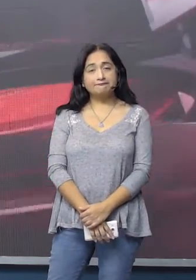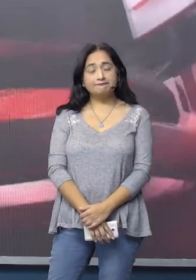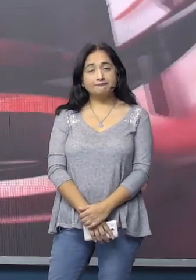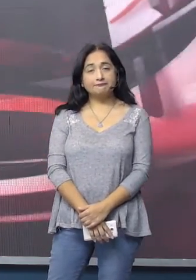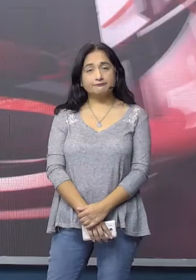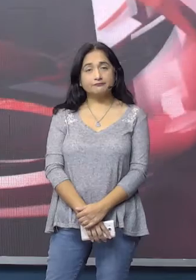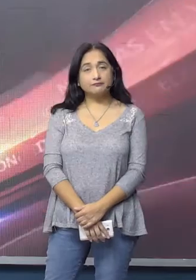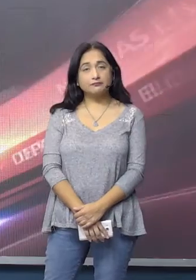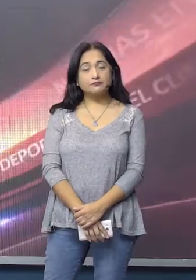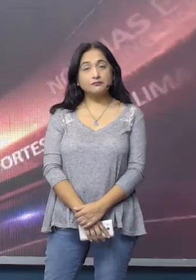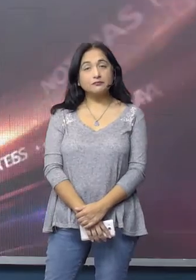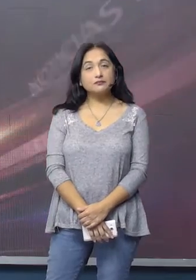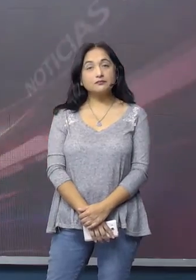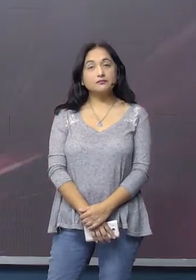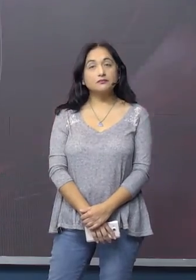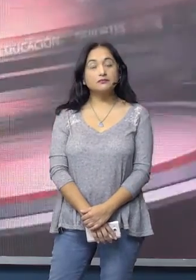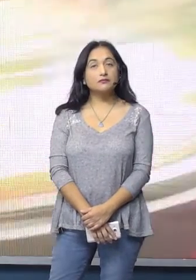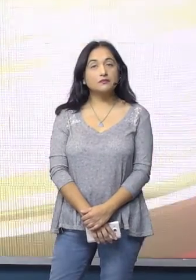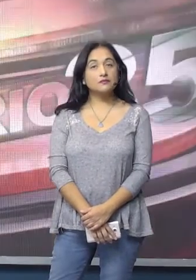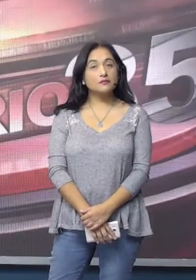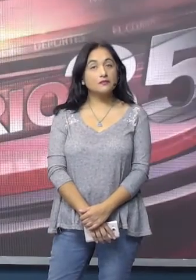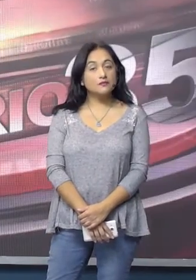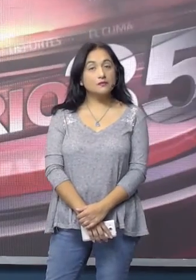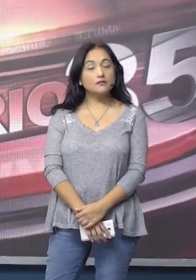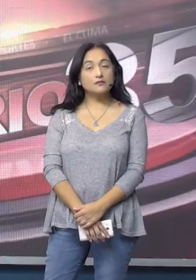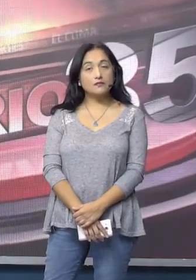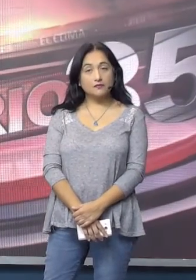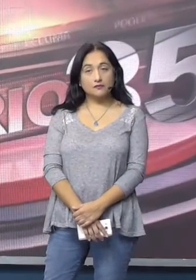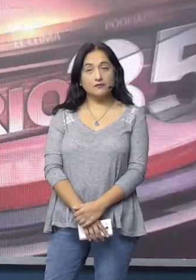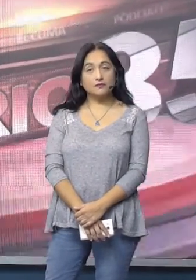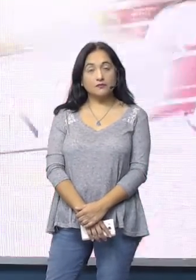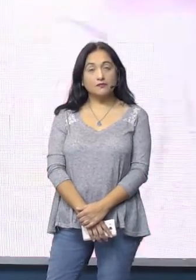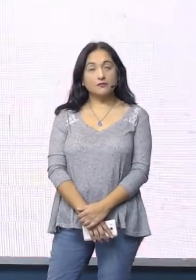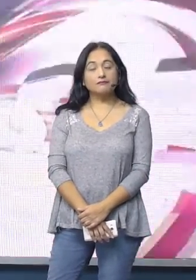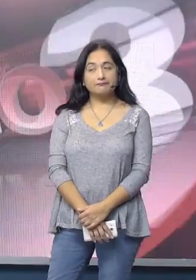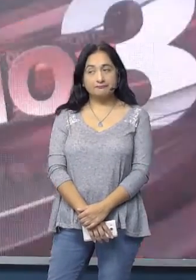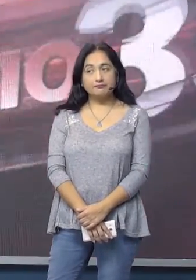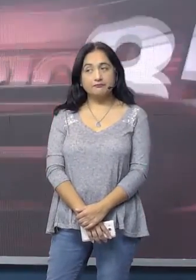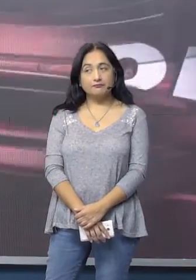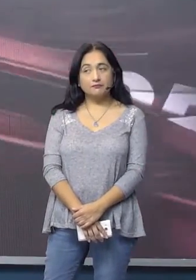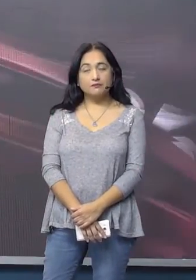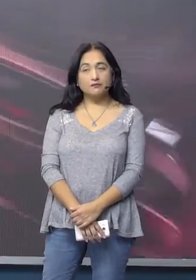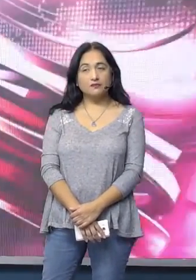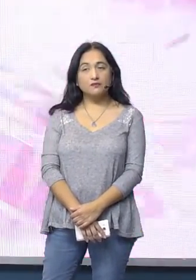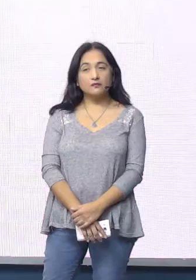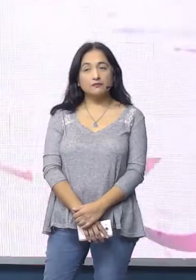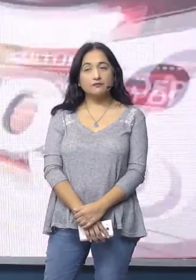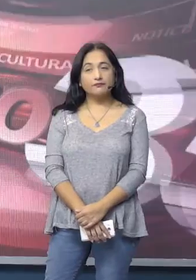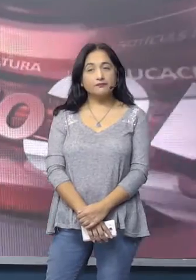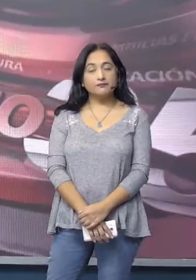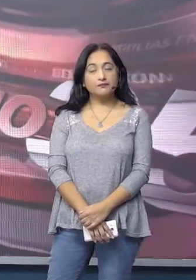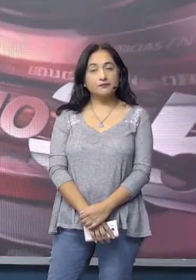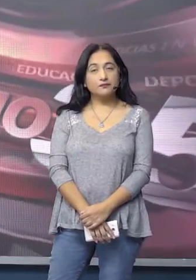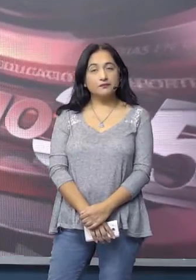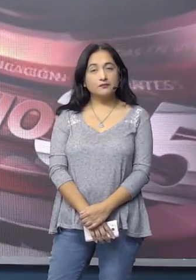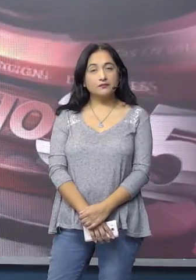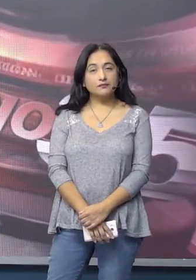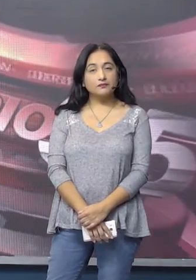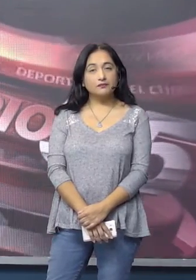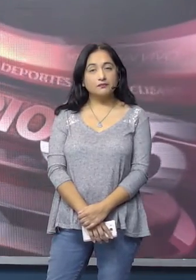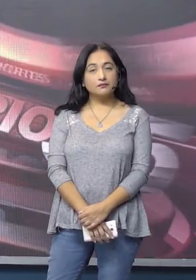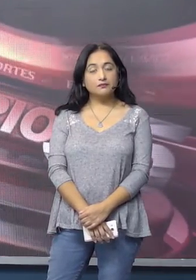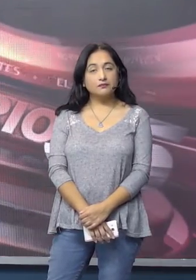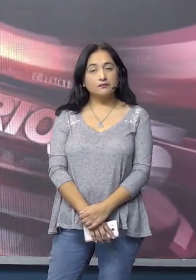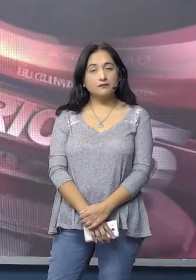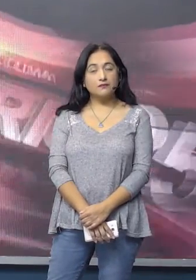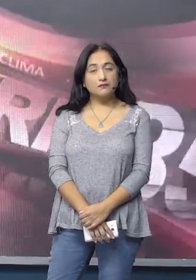en cuenta que tuvimos una el miércoles de la semana anterior, bueno, donde llevamos la